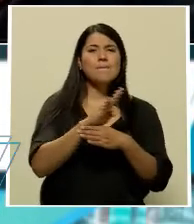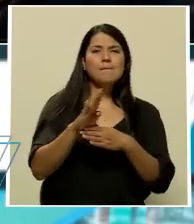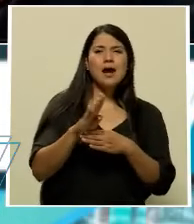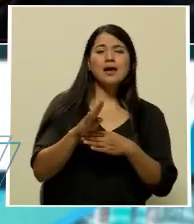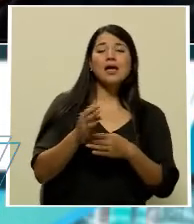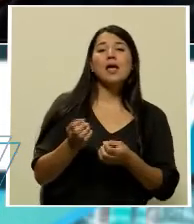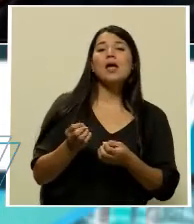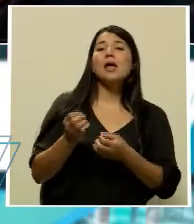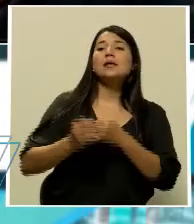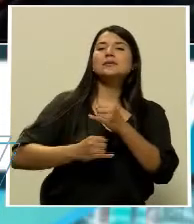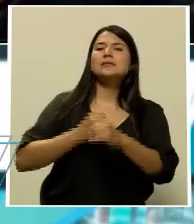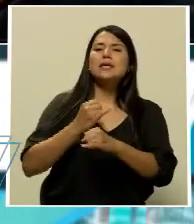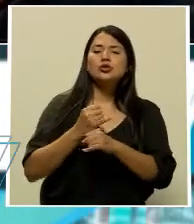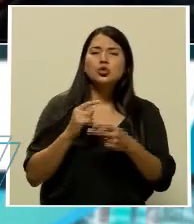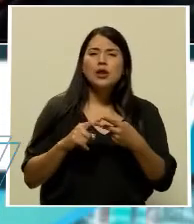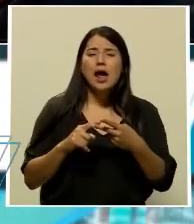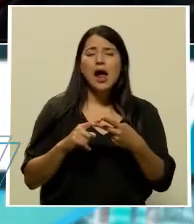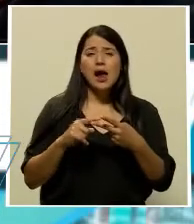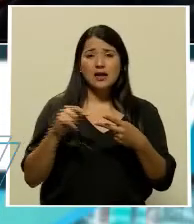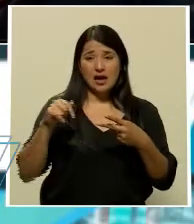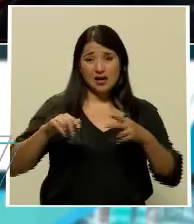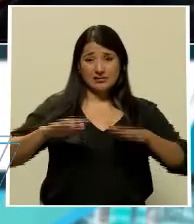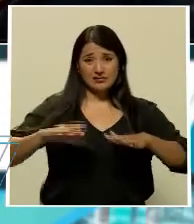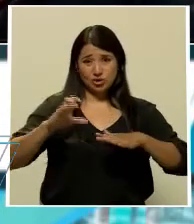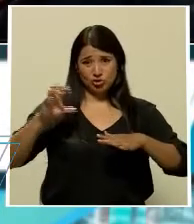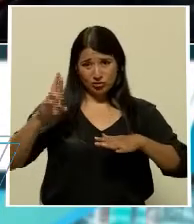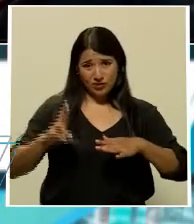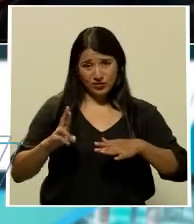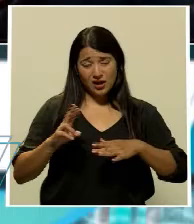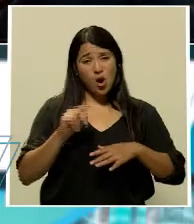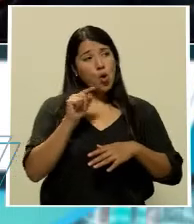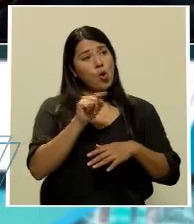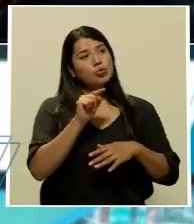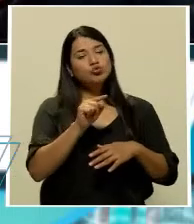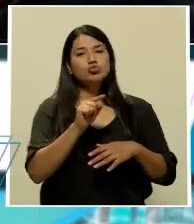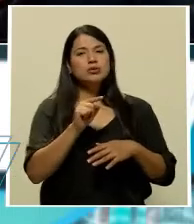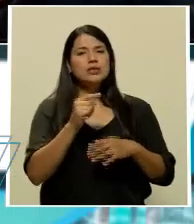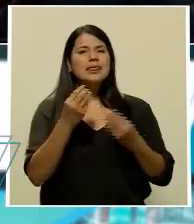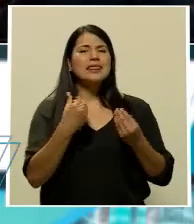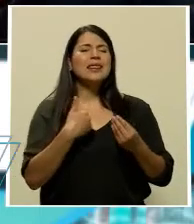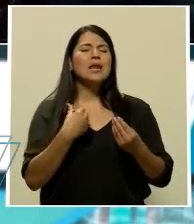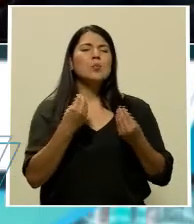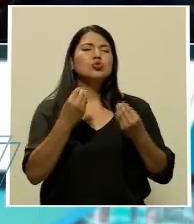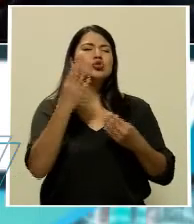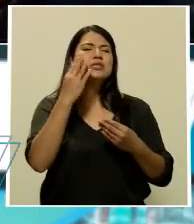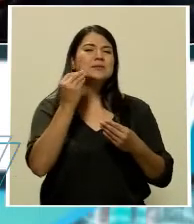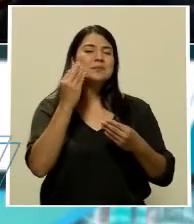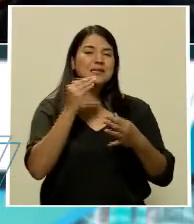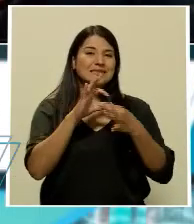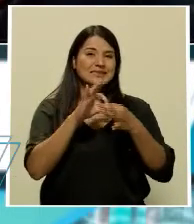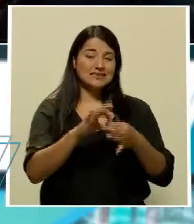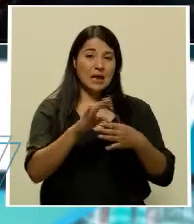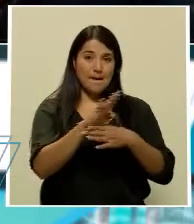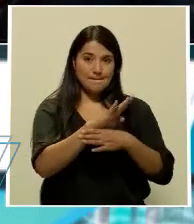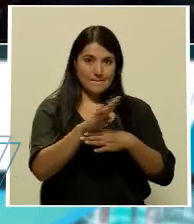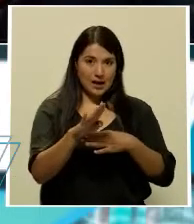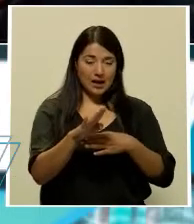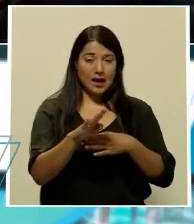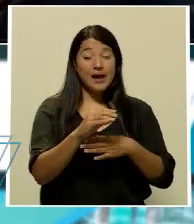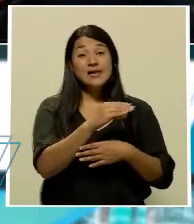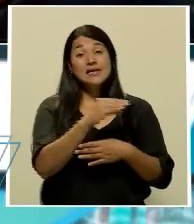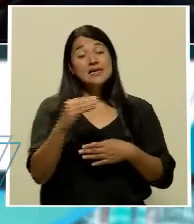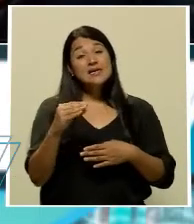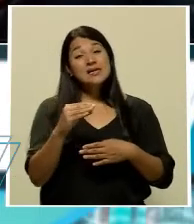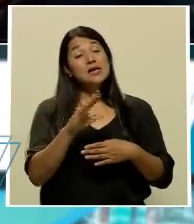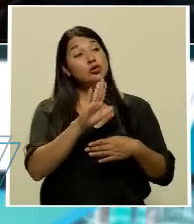banca local, etcétera. Es decir, usted es una banquera o alguien muy ligado a la banca y